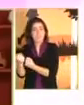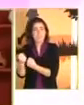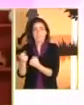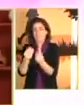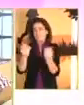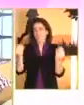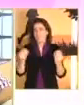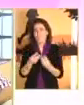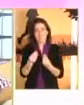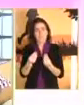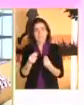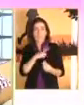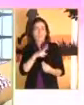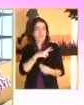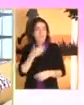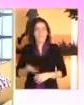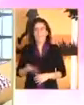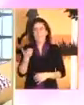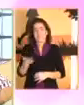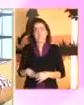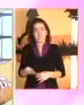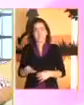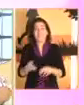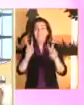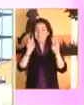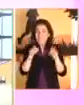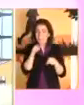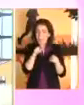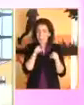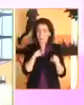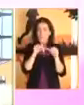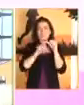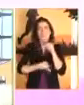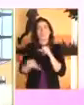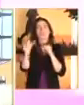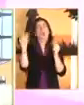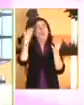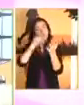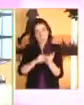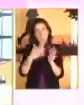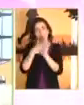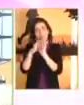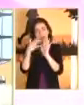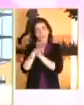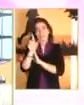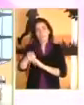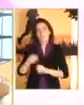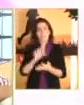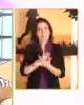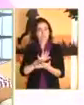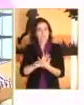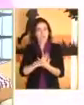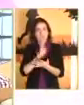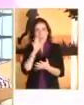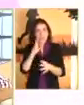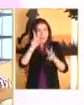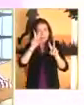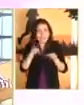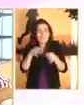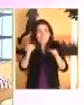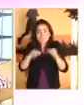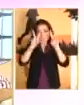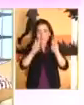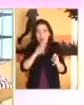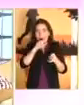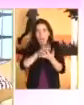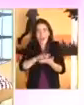falta mucha educación. Carmen, este tema lo trataremos otro día también, ¿eh? Tranquilamente, porque veo que aquí nos quedamos cortos siempre con nuestras chicas de oro,